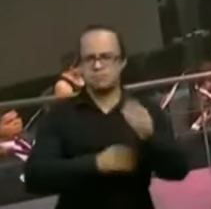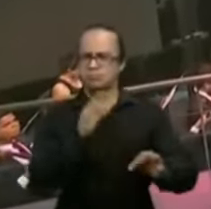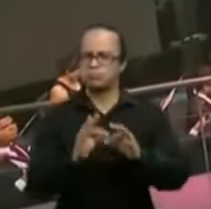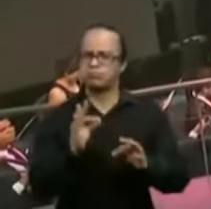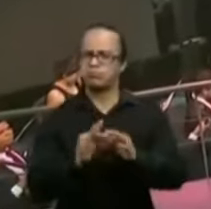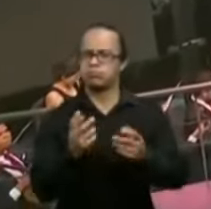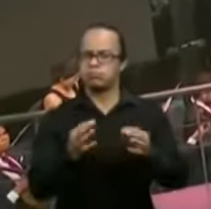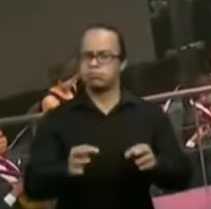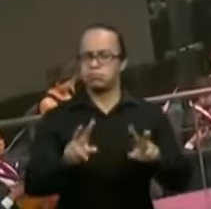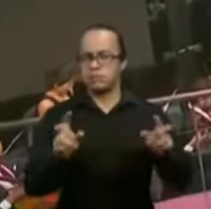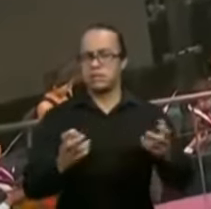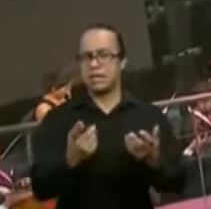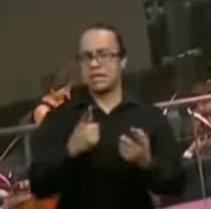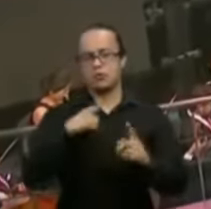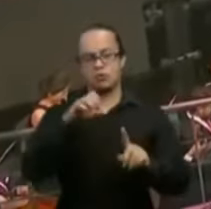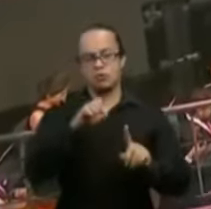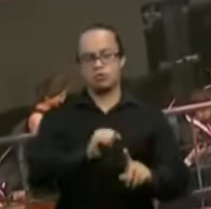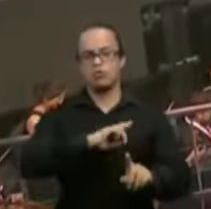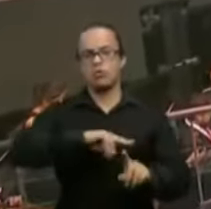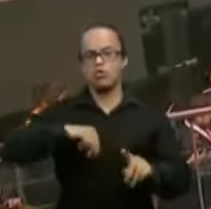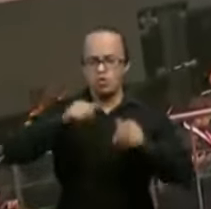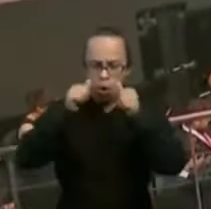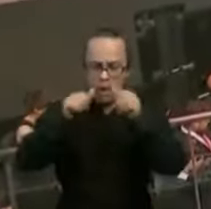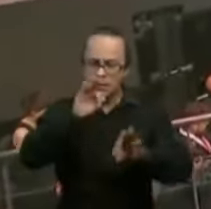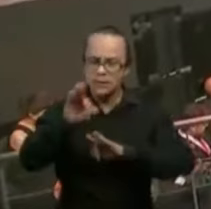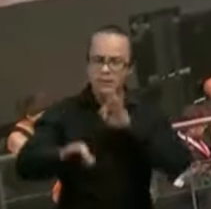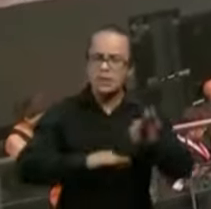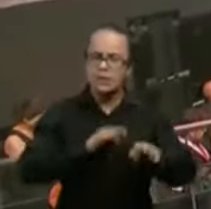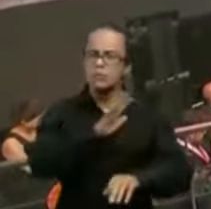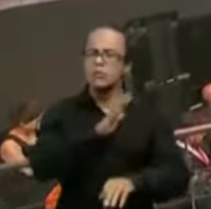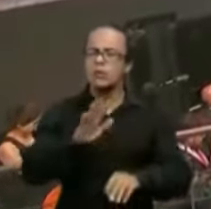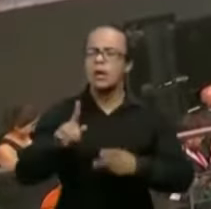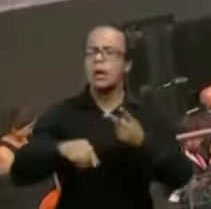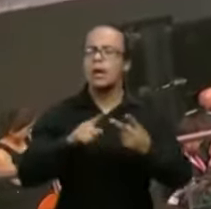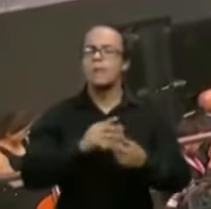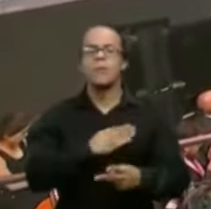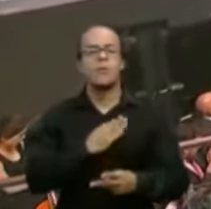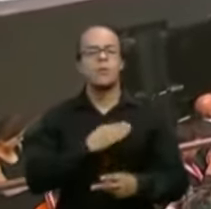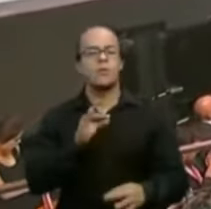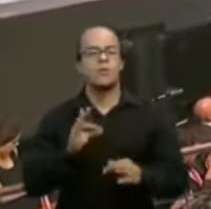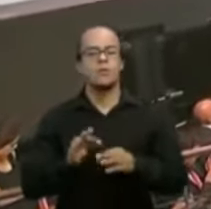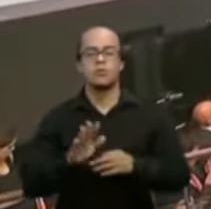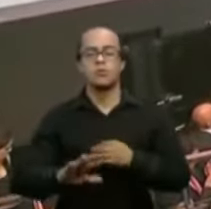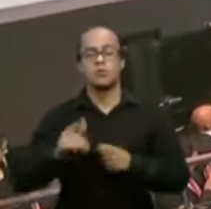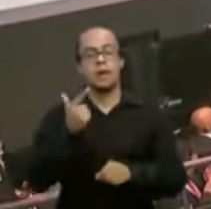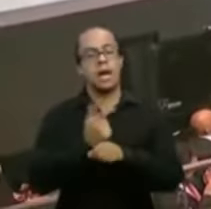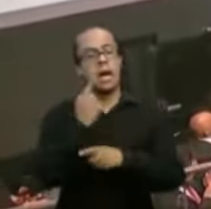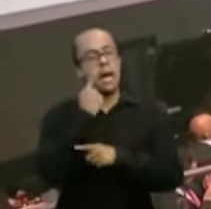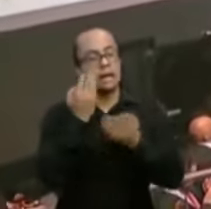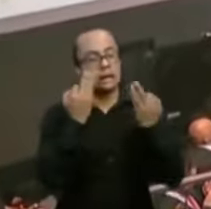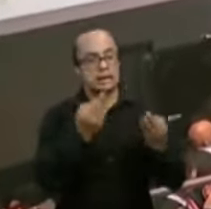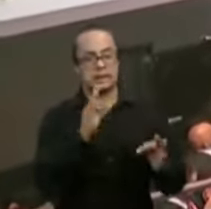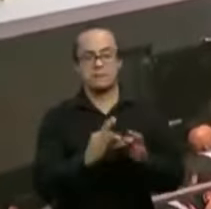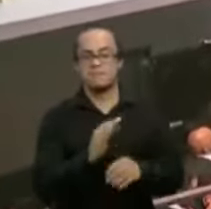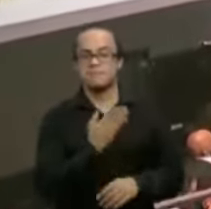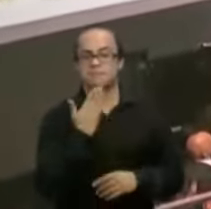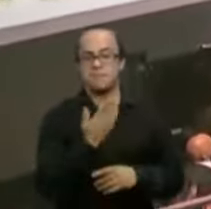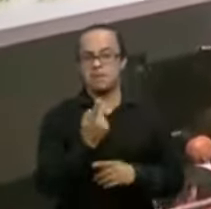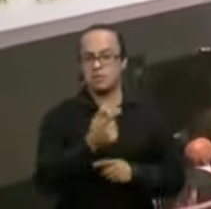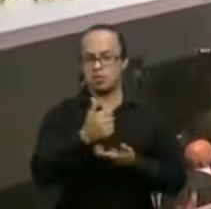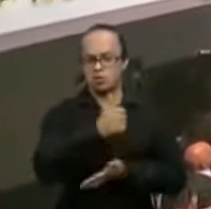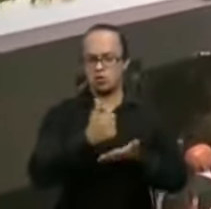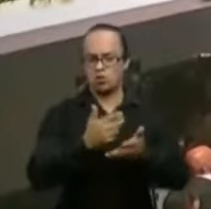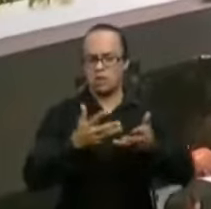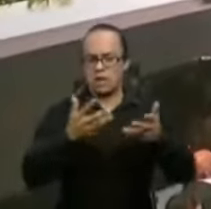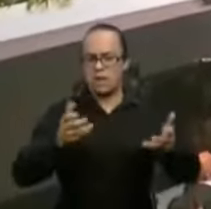Los resultados del poder servir, las condiciones de bienestar serán tangibles en las grandes ciudades con las